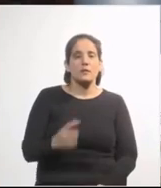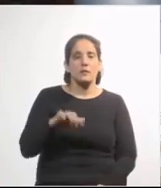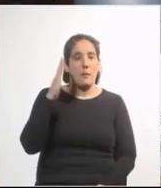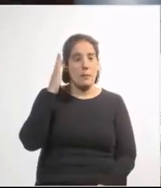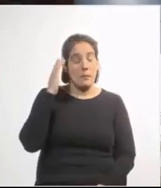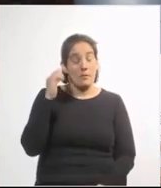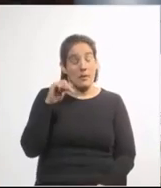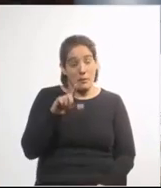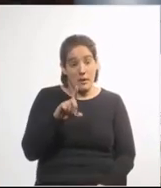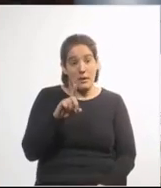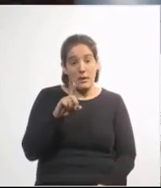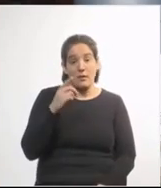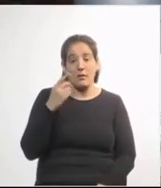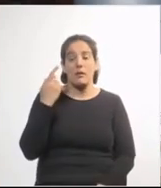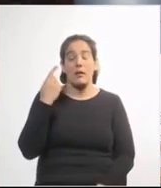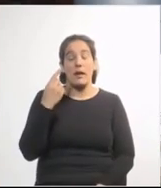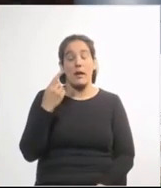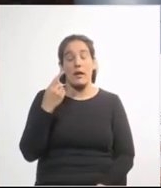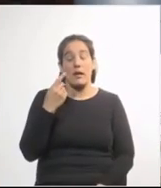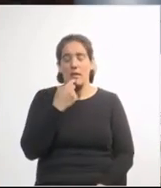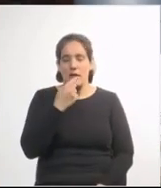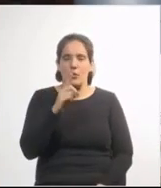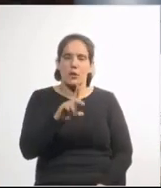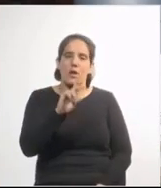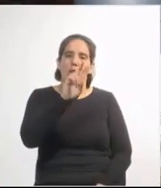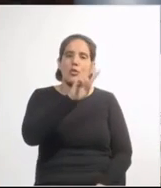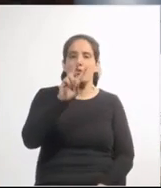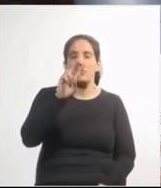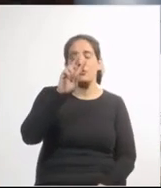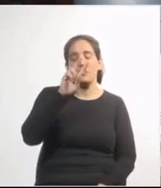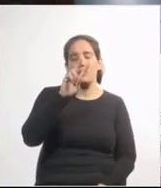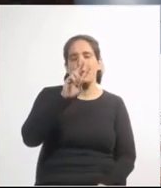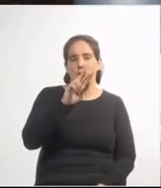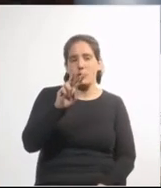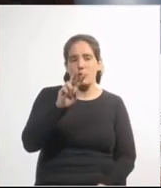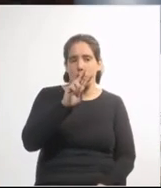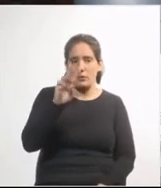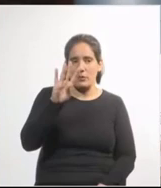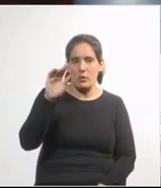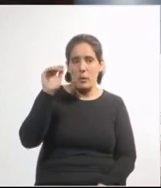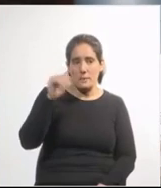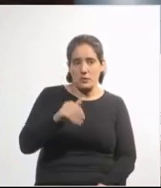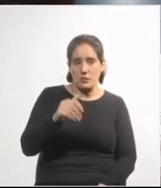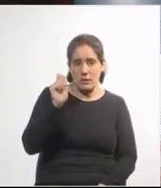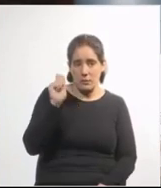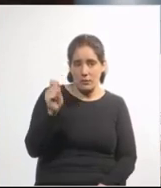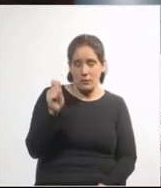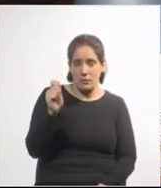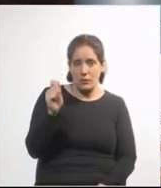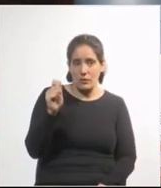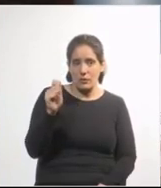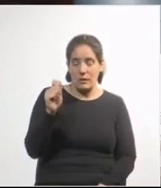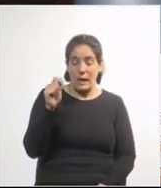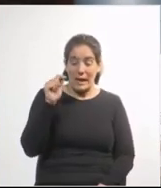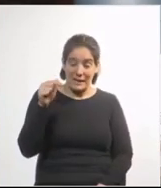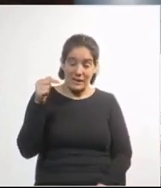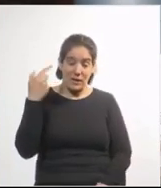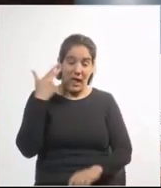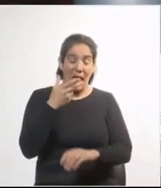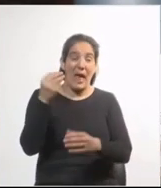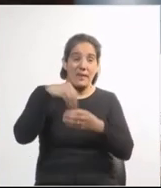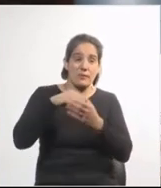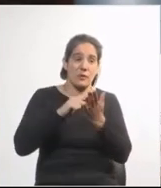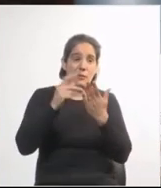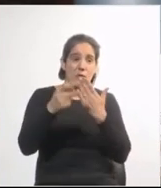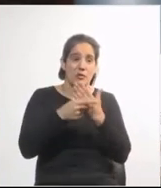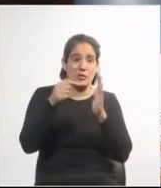ANEP solicitó 2.412 millones de pesos en su mensaje y que dentro del proyecto